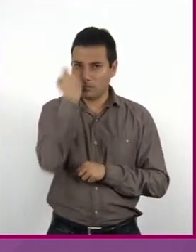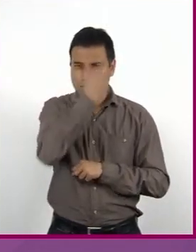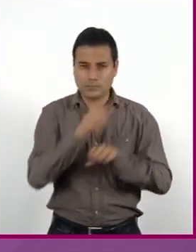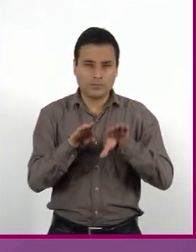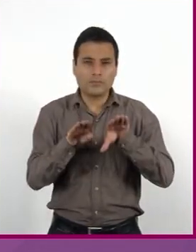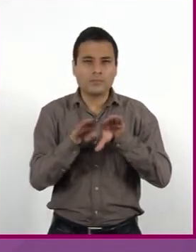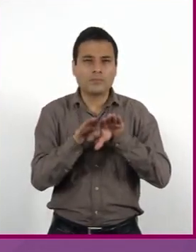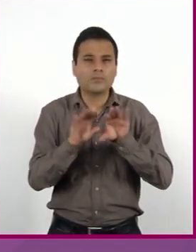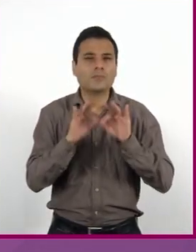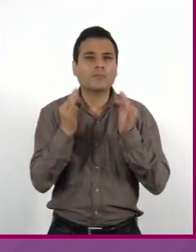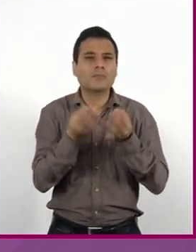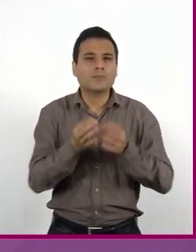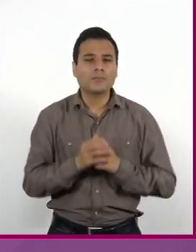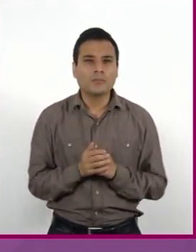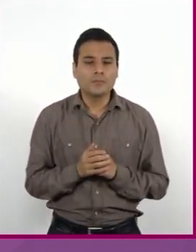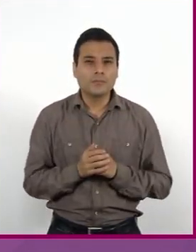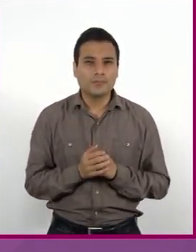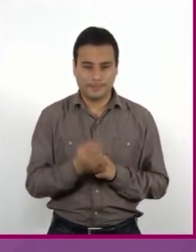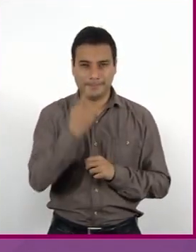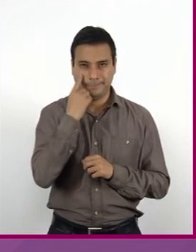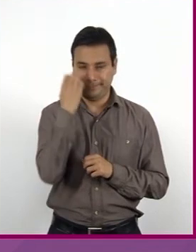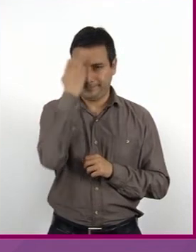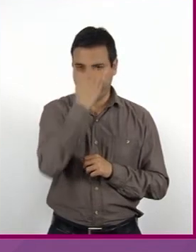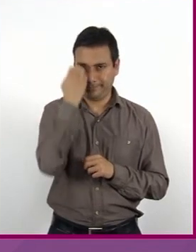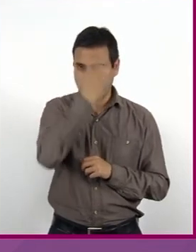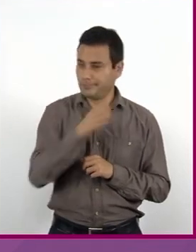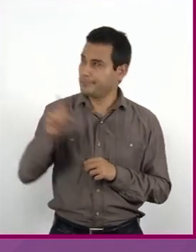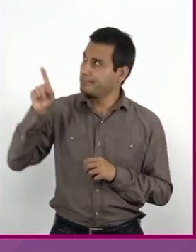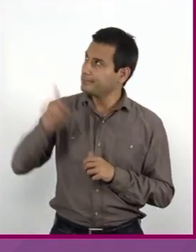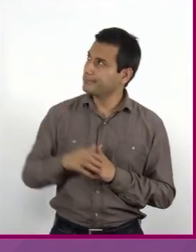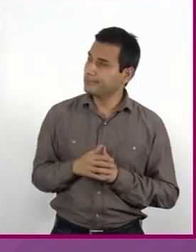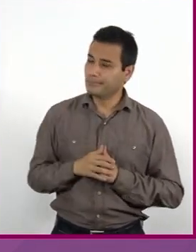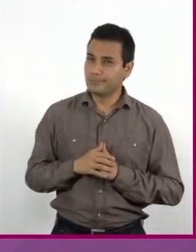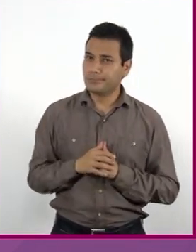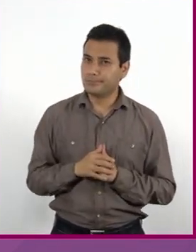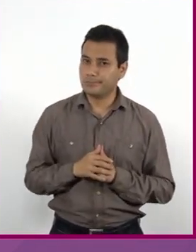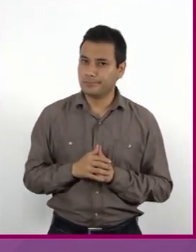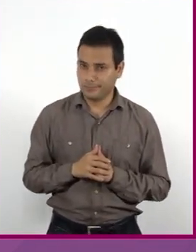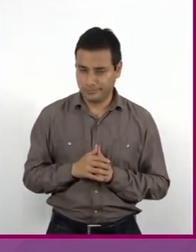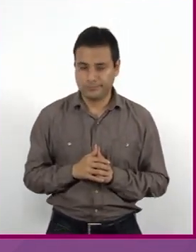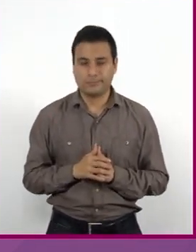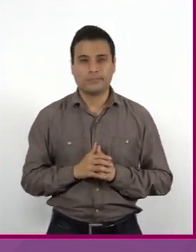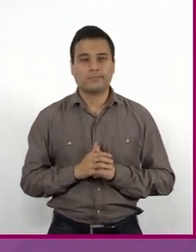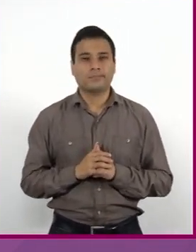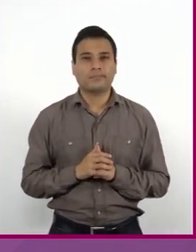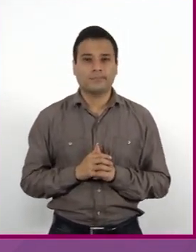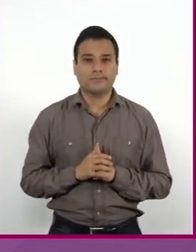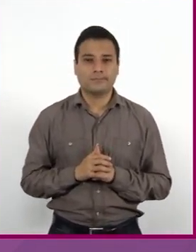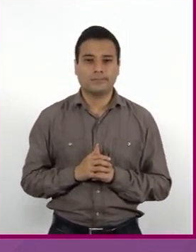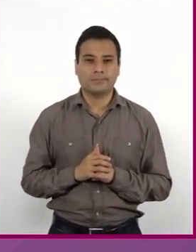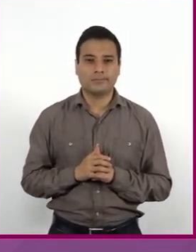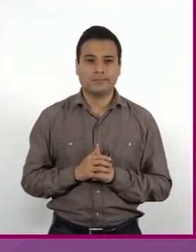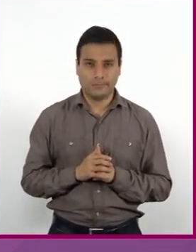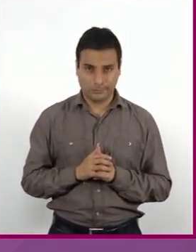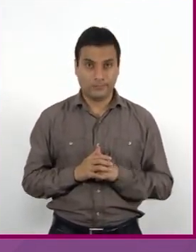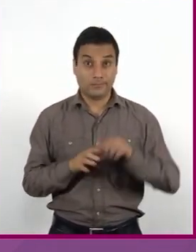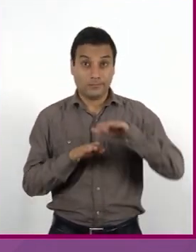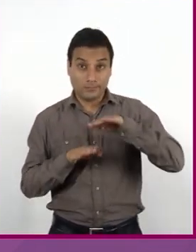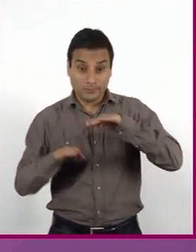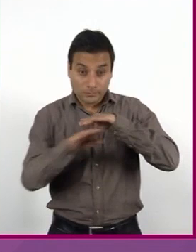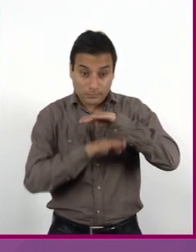laterales? Analicemos el desarrollo plano del prisma de base hexagonal. Ambas bases son